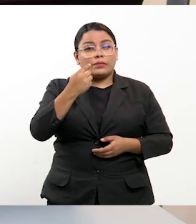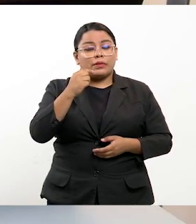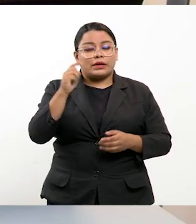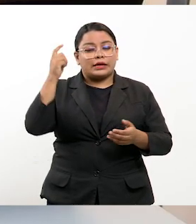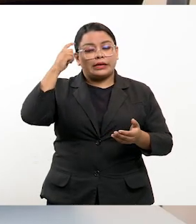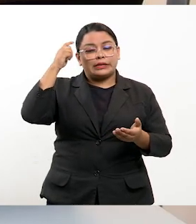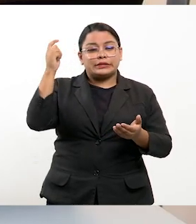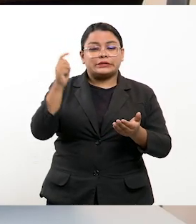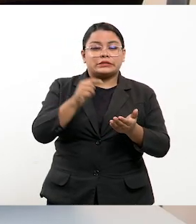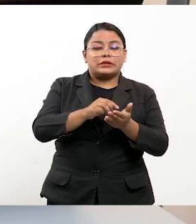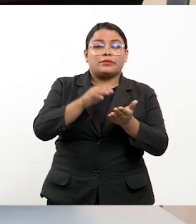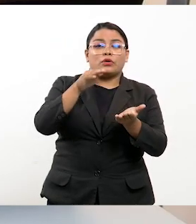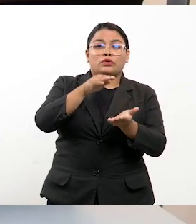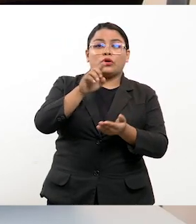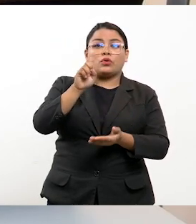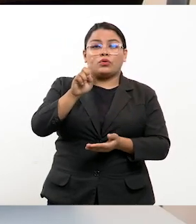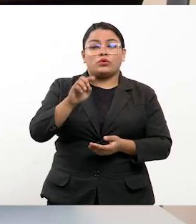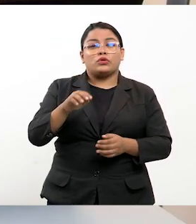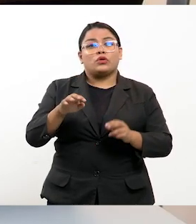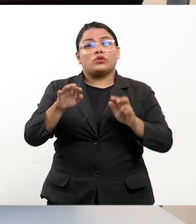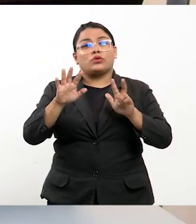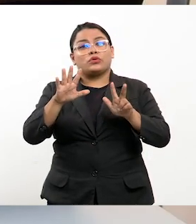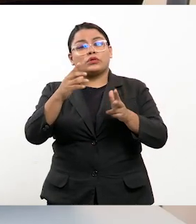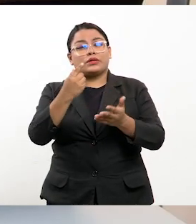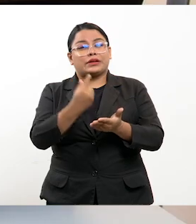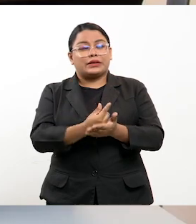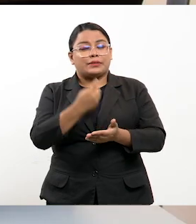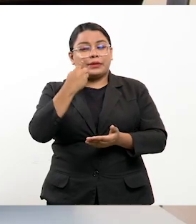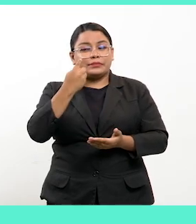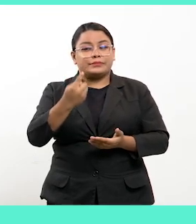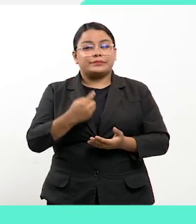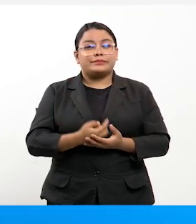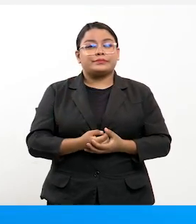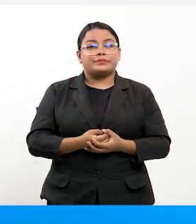la prueba de la unidad 1 de octavo grado. Veamos.